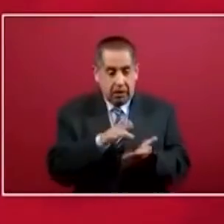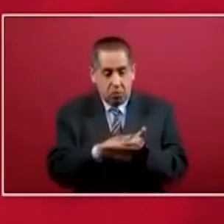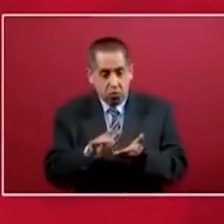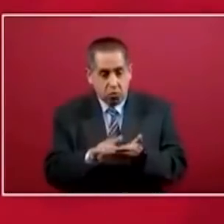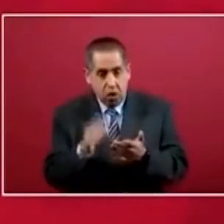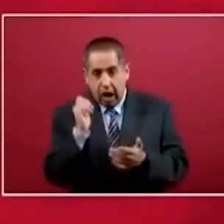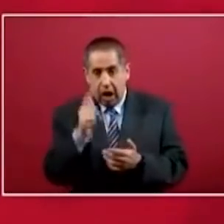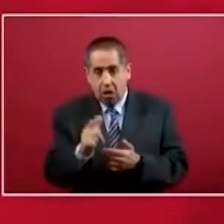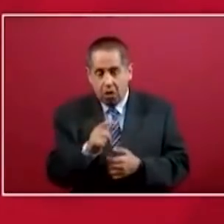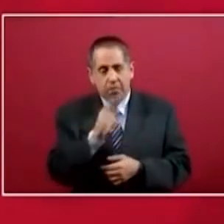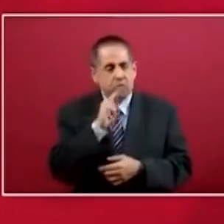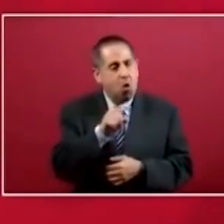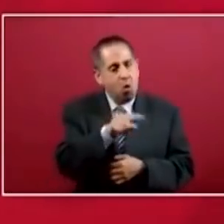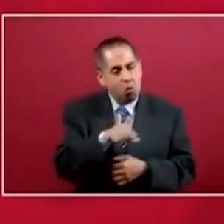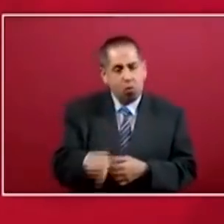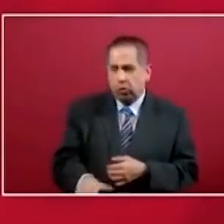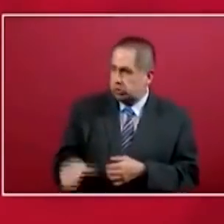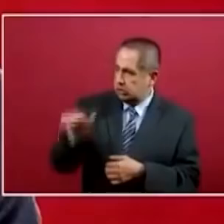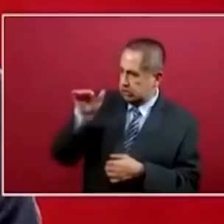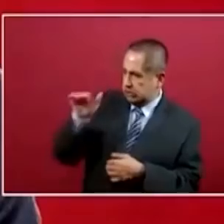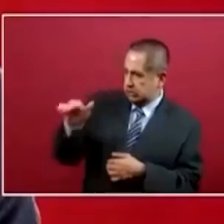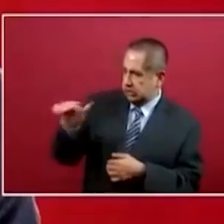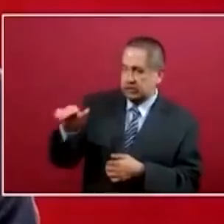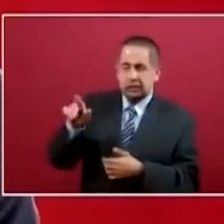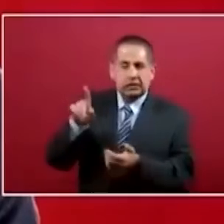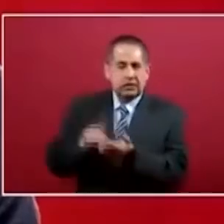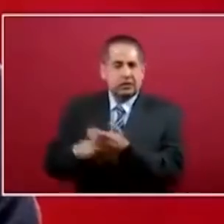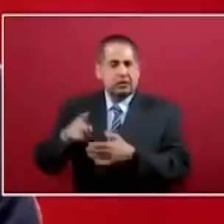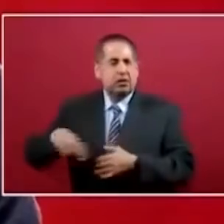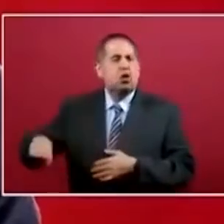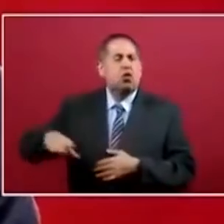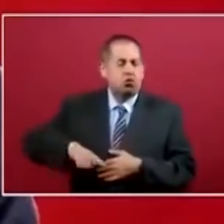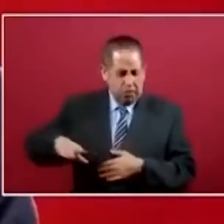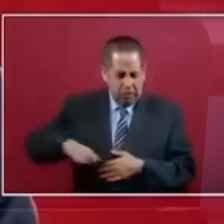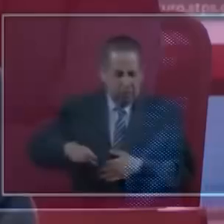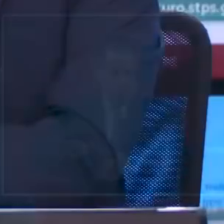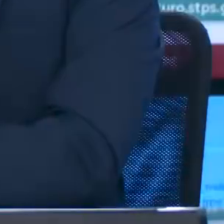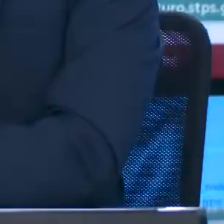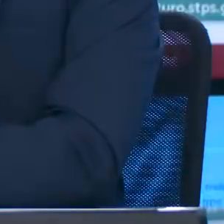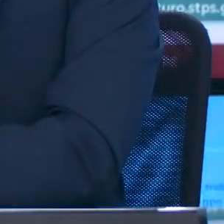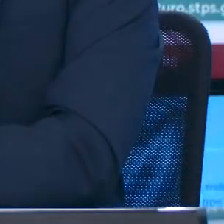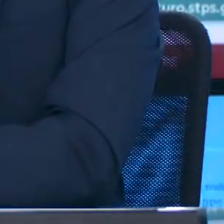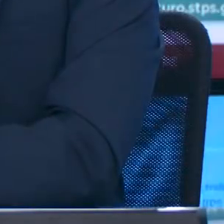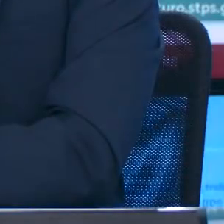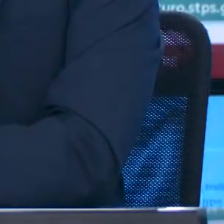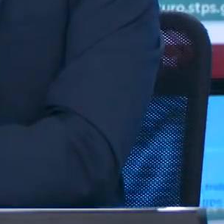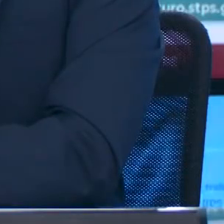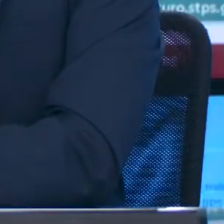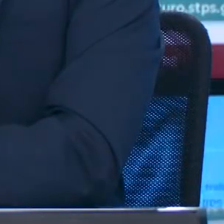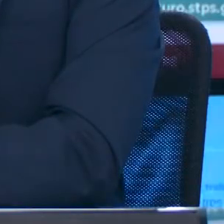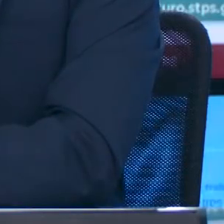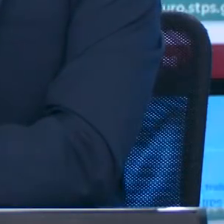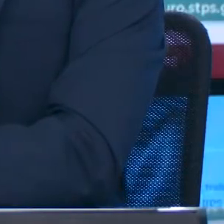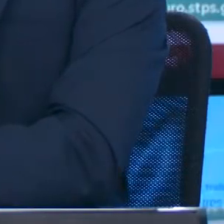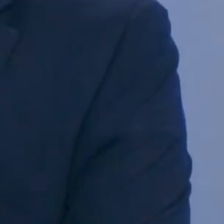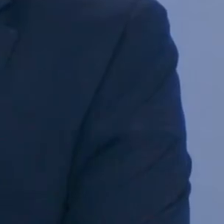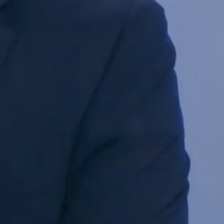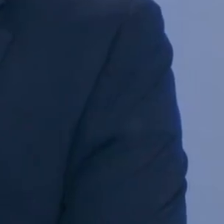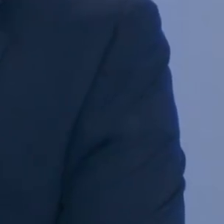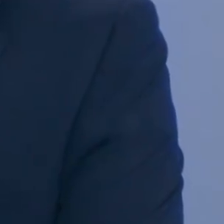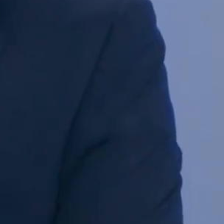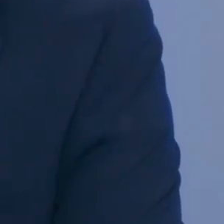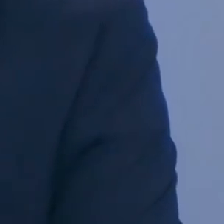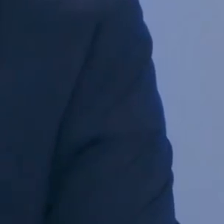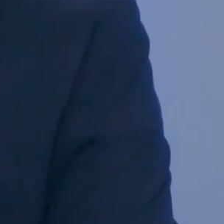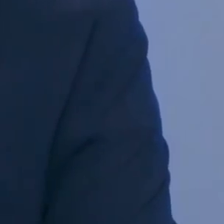acudan a nuestro gobierno. El presidente mexicano Andrés Manuel López Obrador